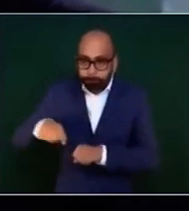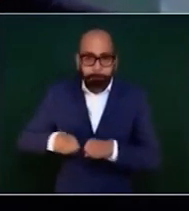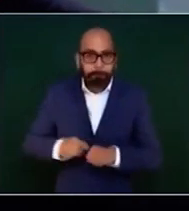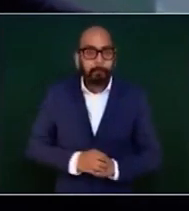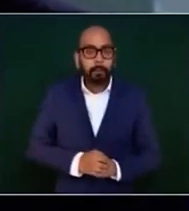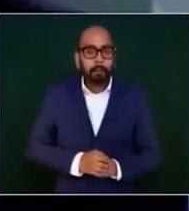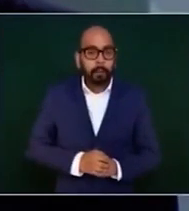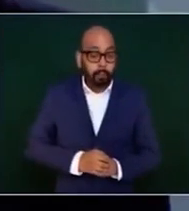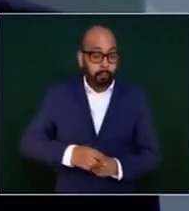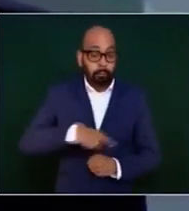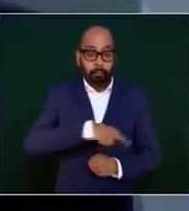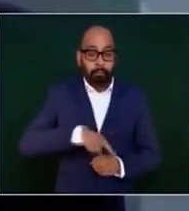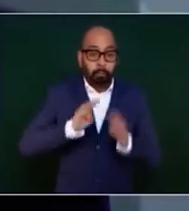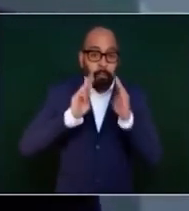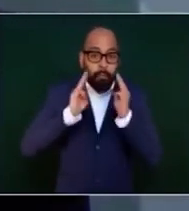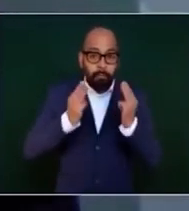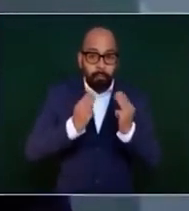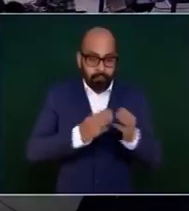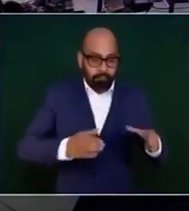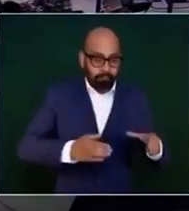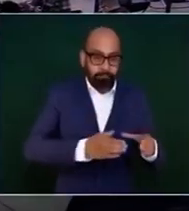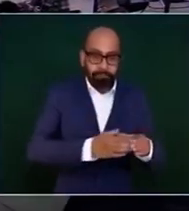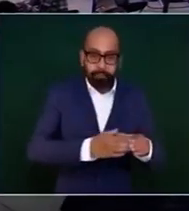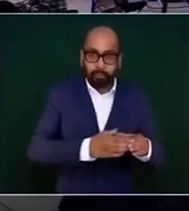contar con un ejército